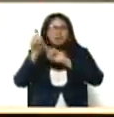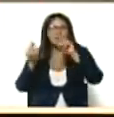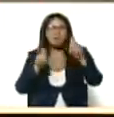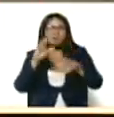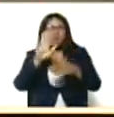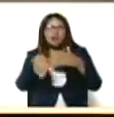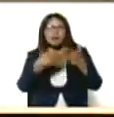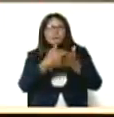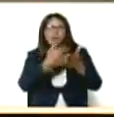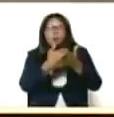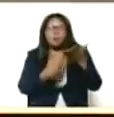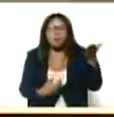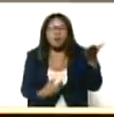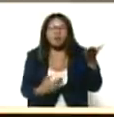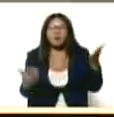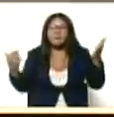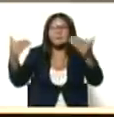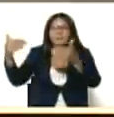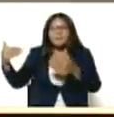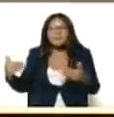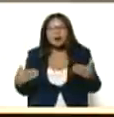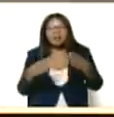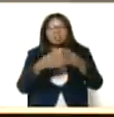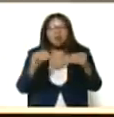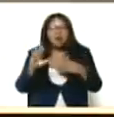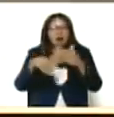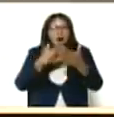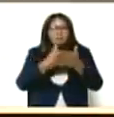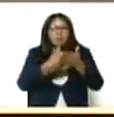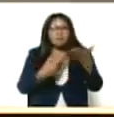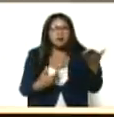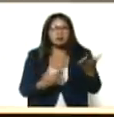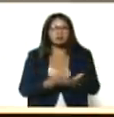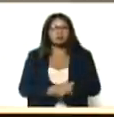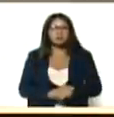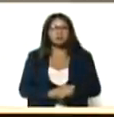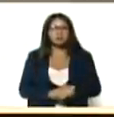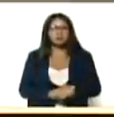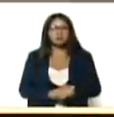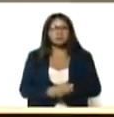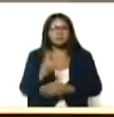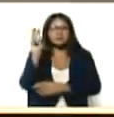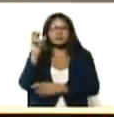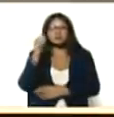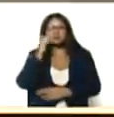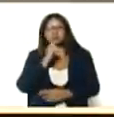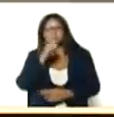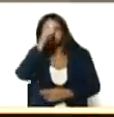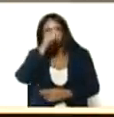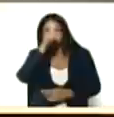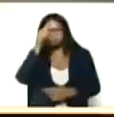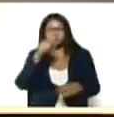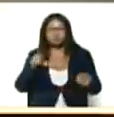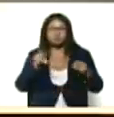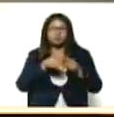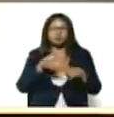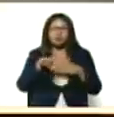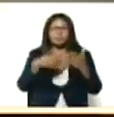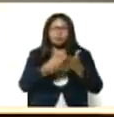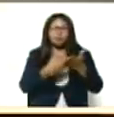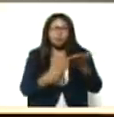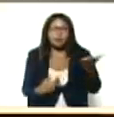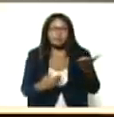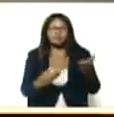documento. Van a recoger todas las propuestas. Y entre viernes, sábado y domingo, esas propuestas